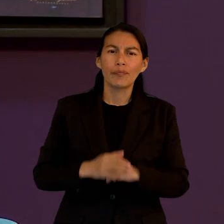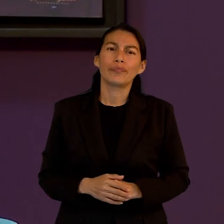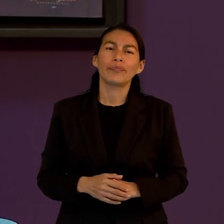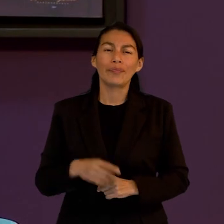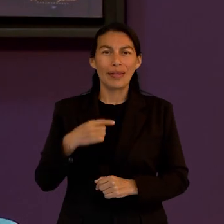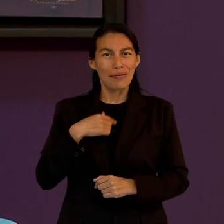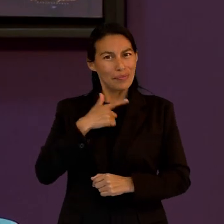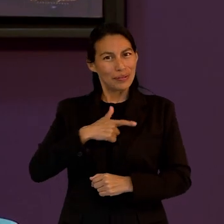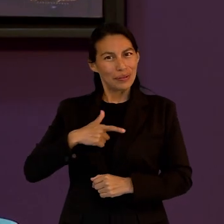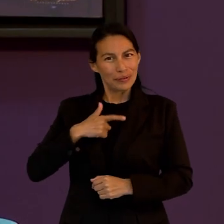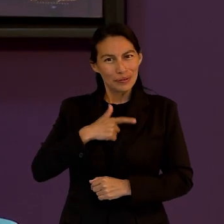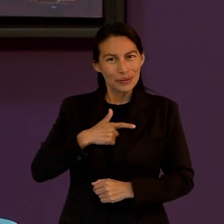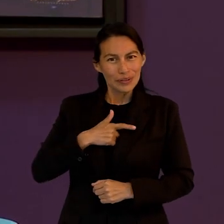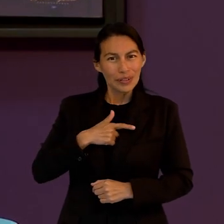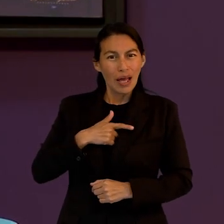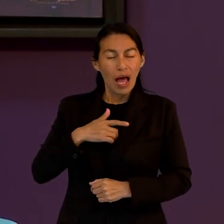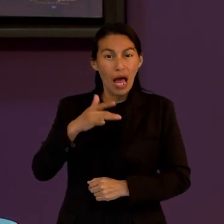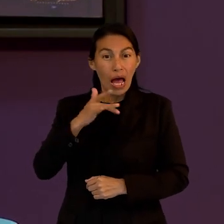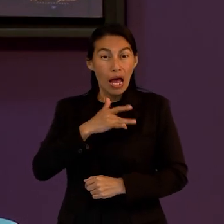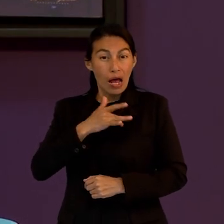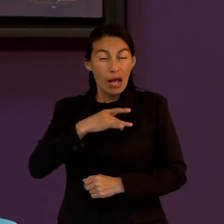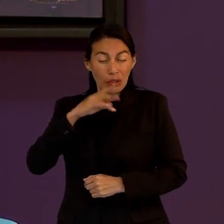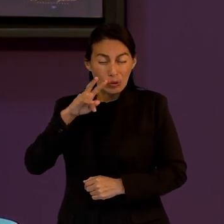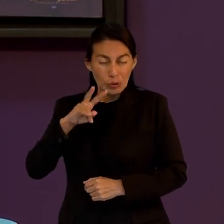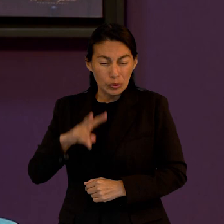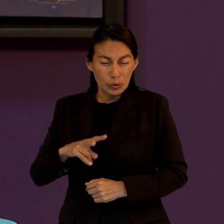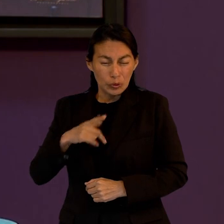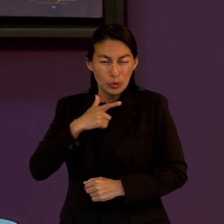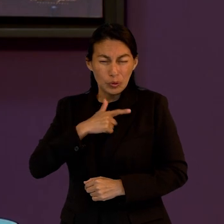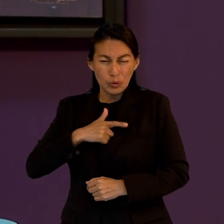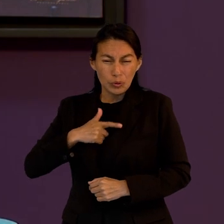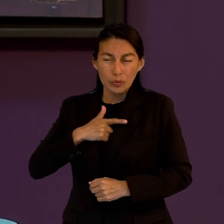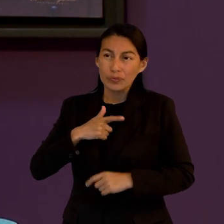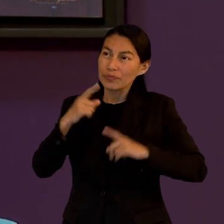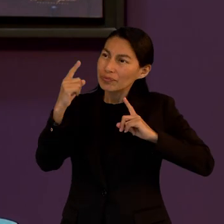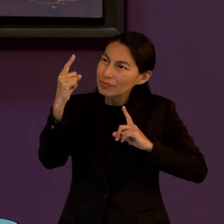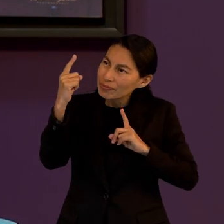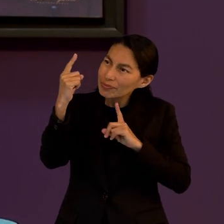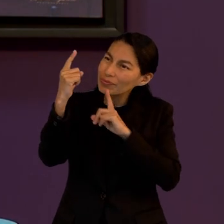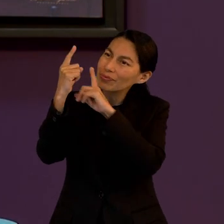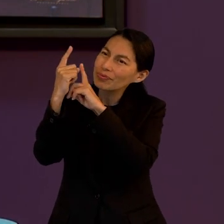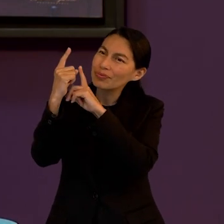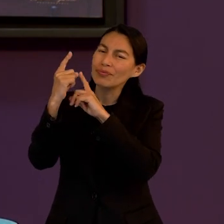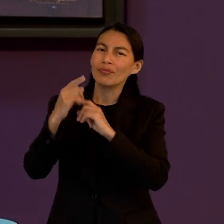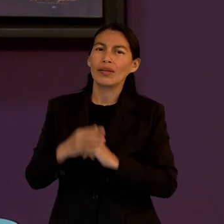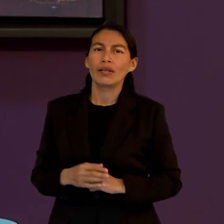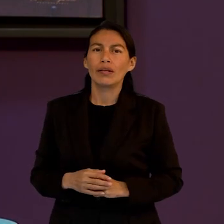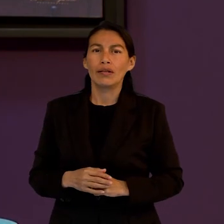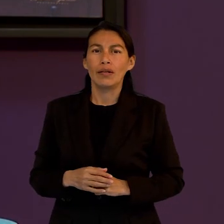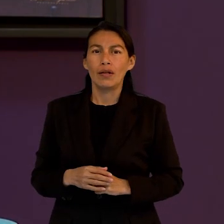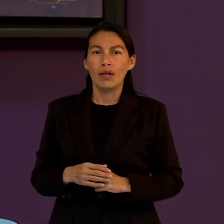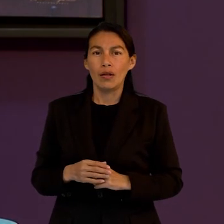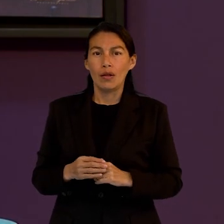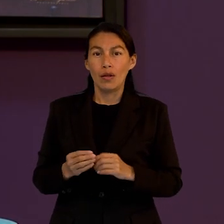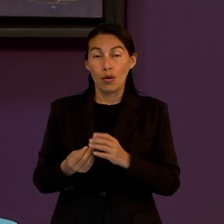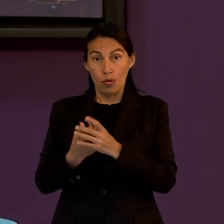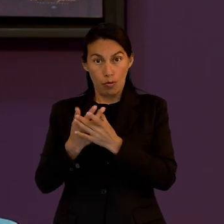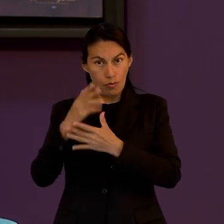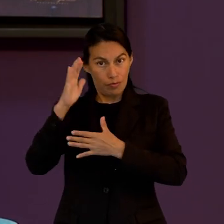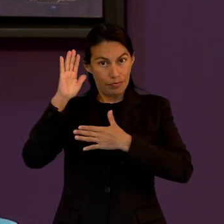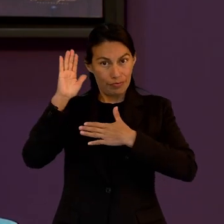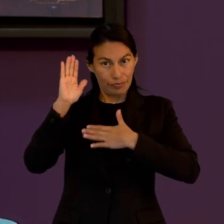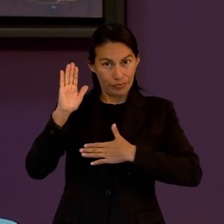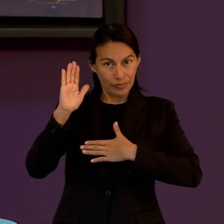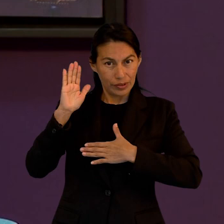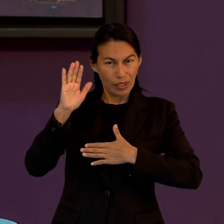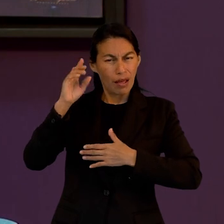gracias del versículo que me gusta que dice acerquémonos con corazón sincero y es que en el nuevo pacto que es